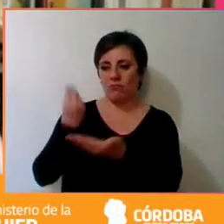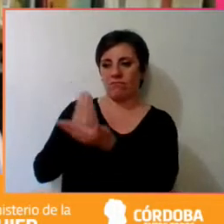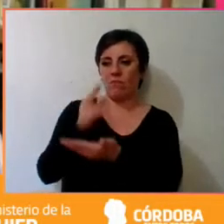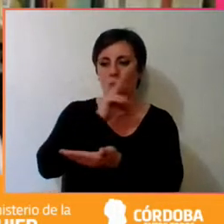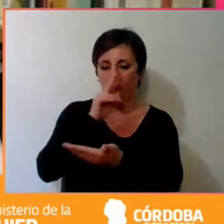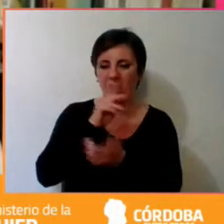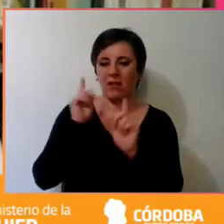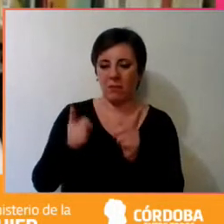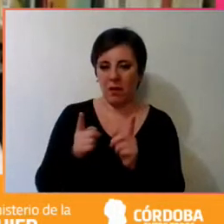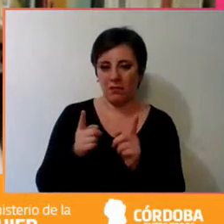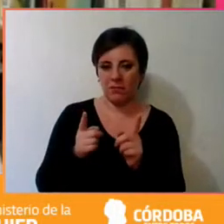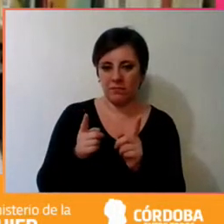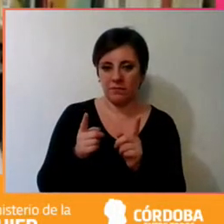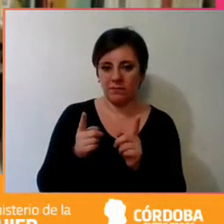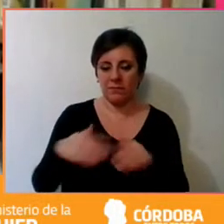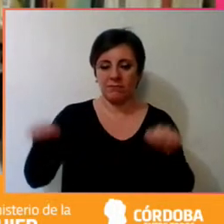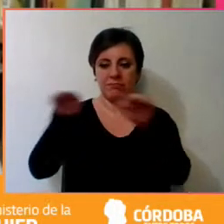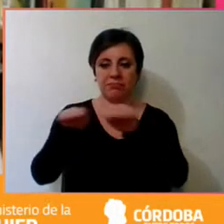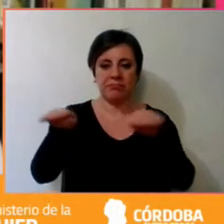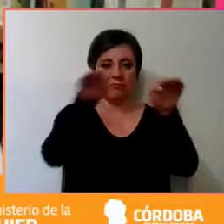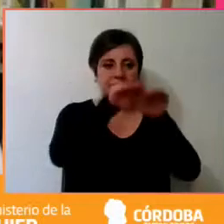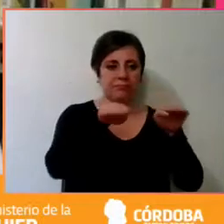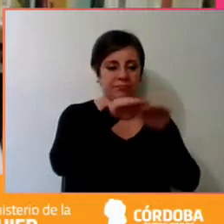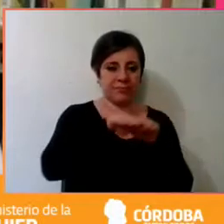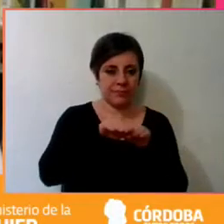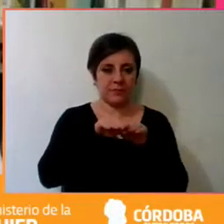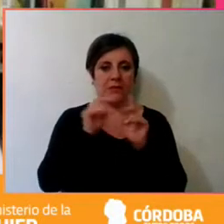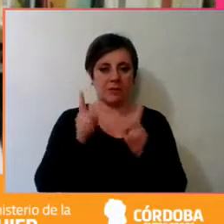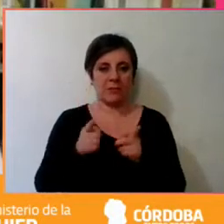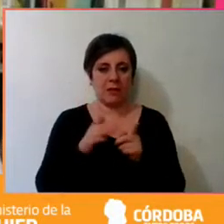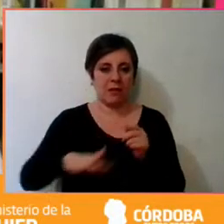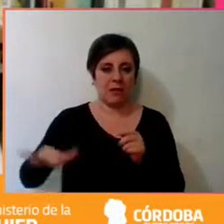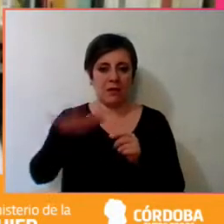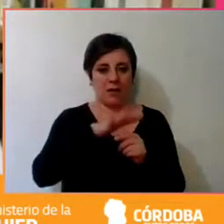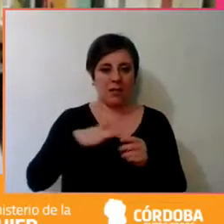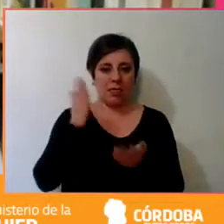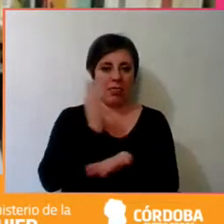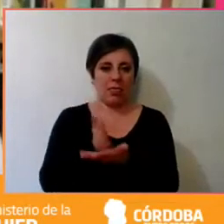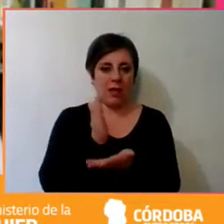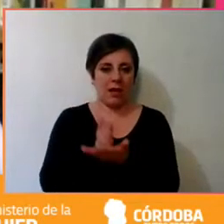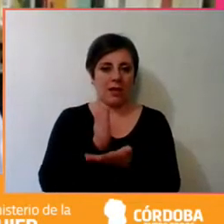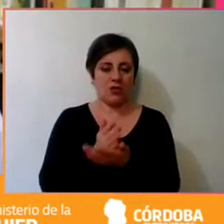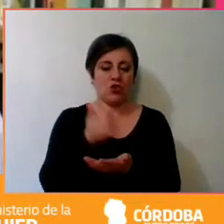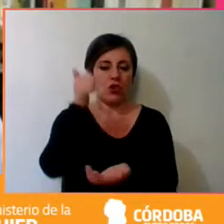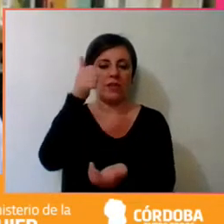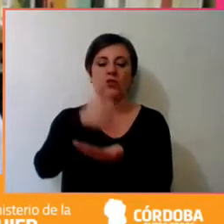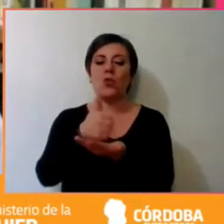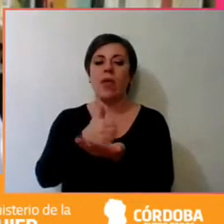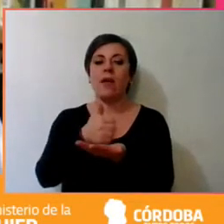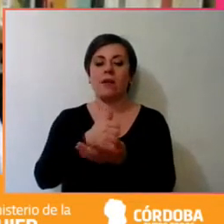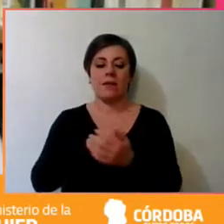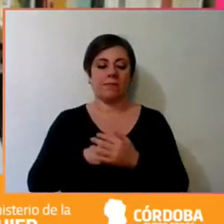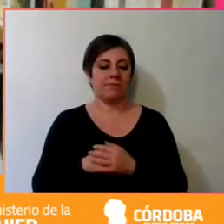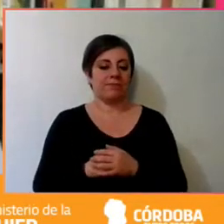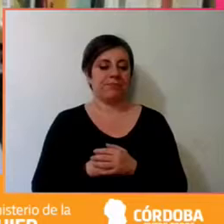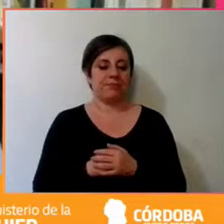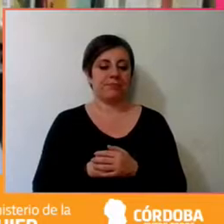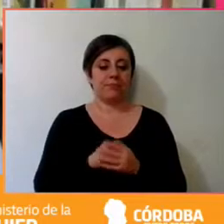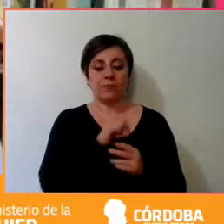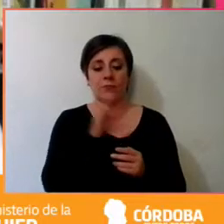decir, llevar la paridad al terreno también de los derechos y de la ciudadanía. En todo ese